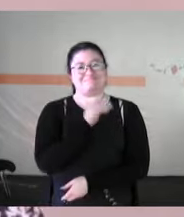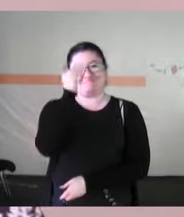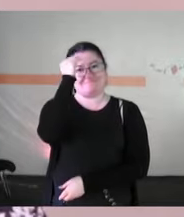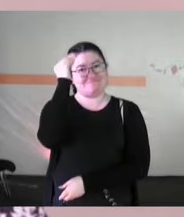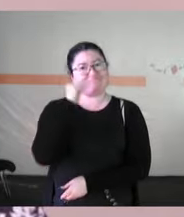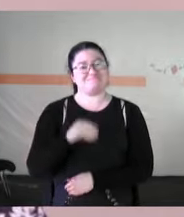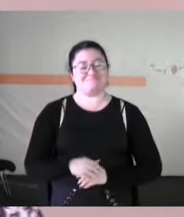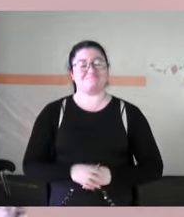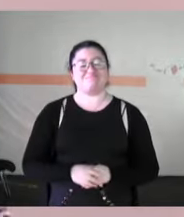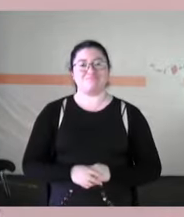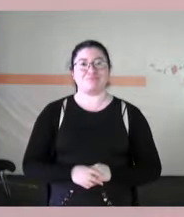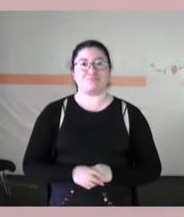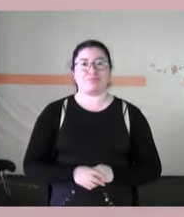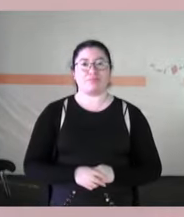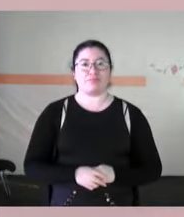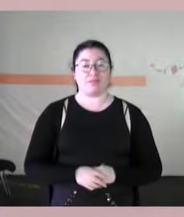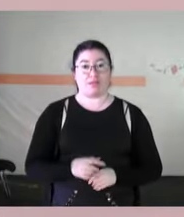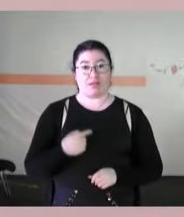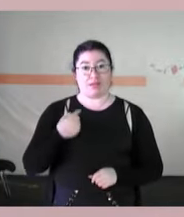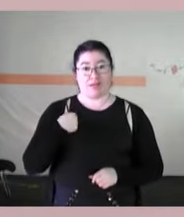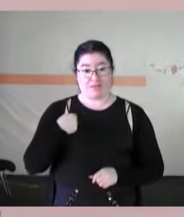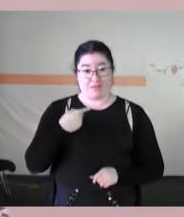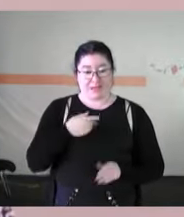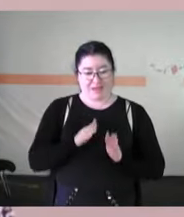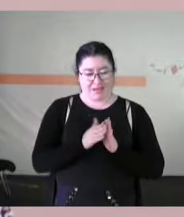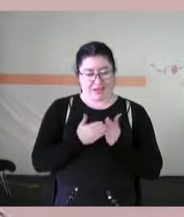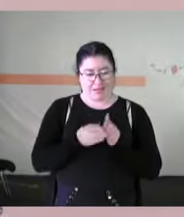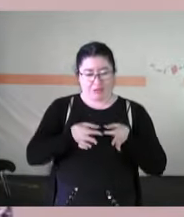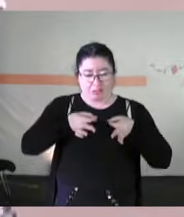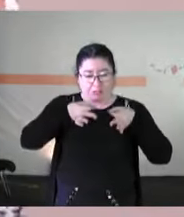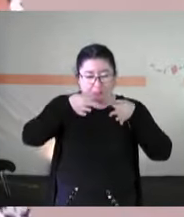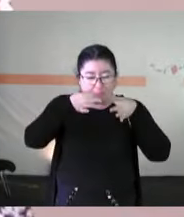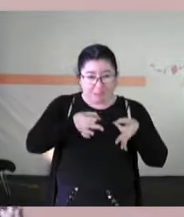Pues a mí no me importa la literatura en verdad.